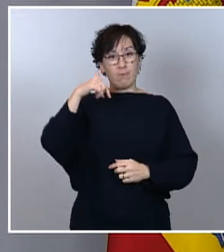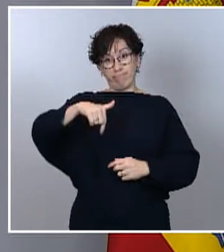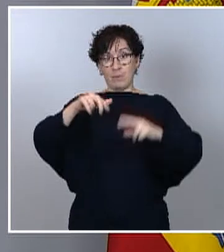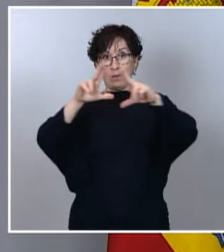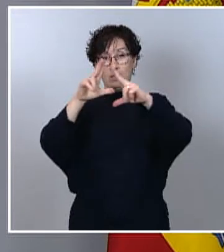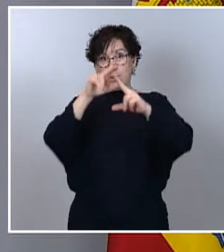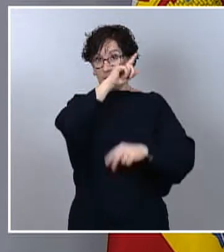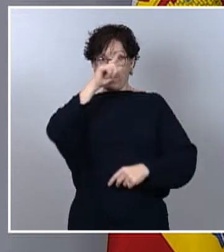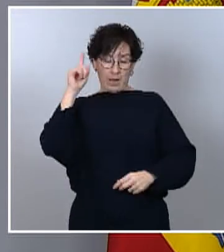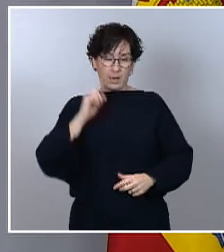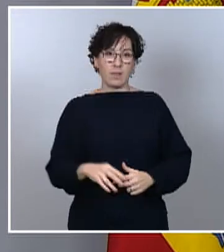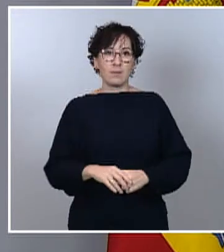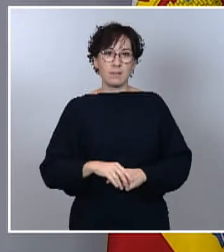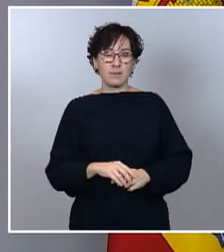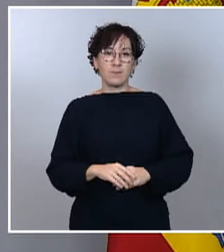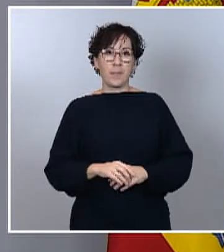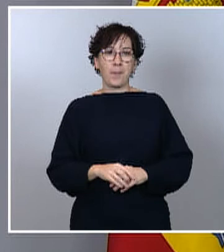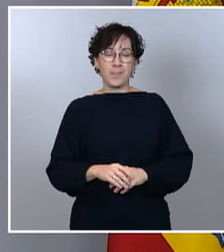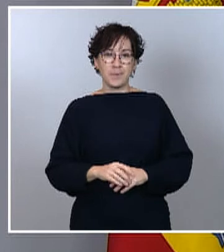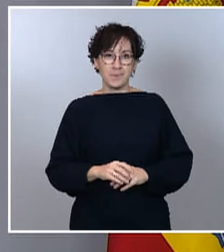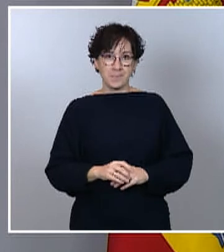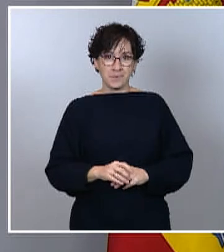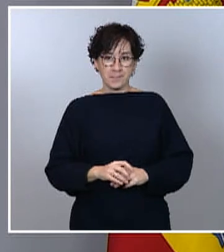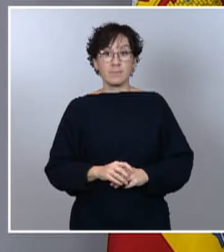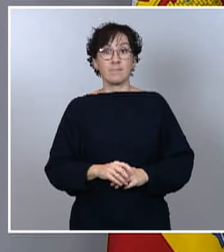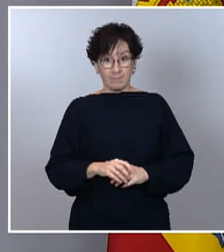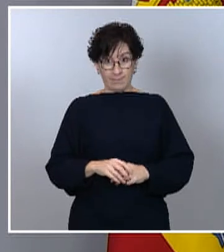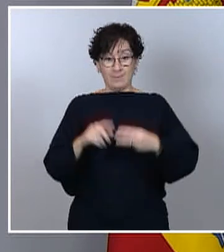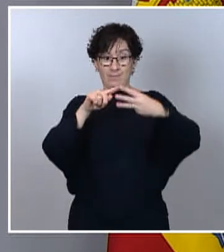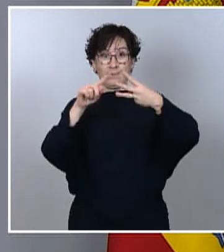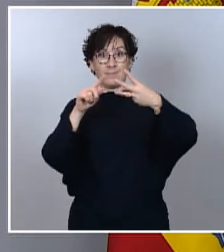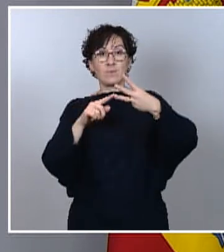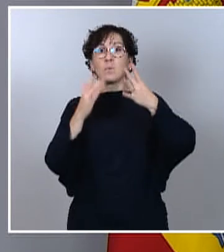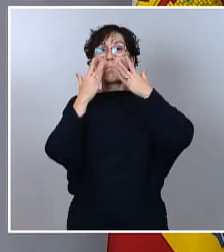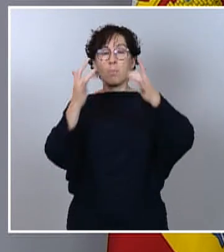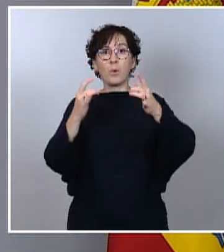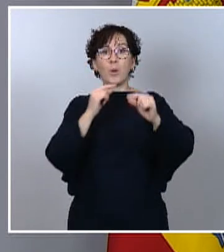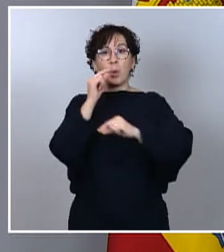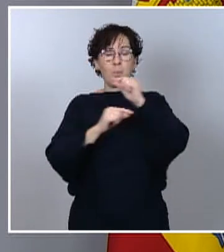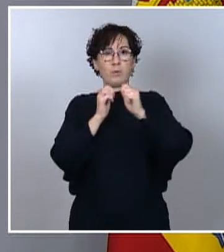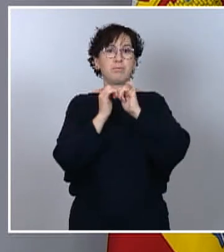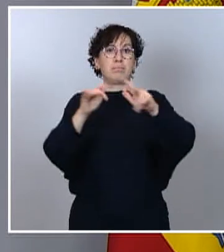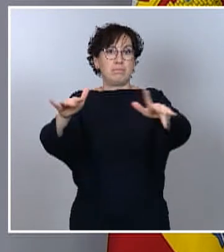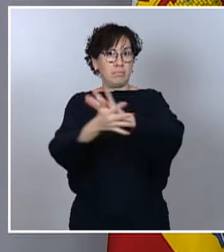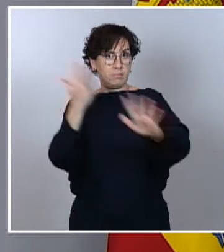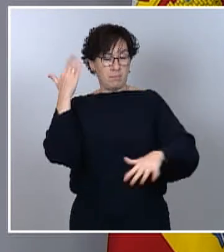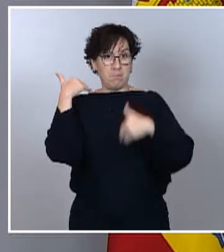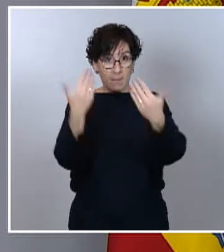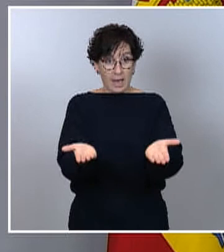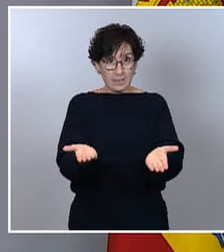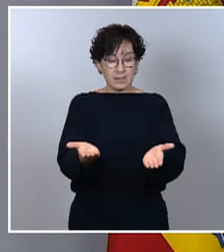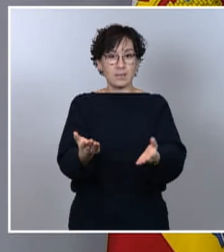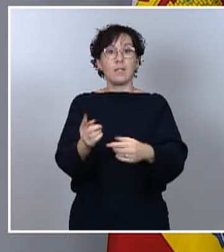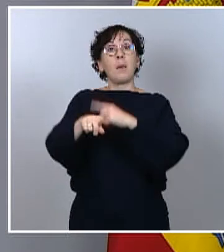uniprovincial. Y frente a estas zonas de mayor circulación del virus, aquellas provincias que tienen una prevalencia